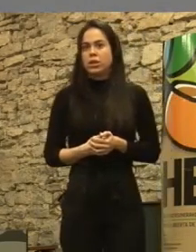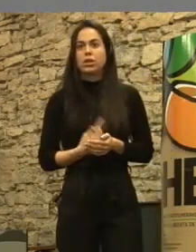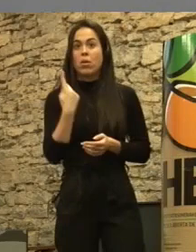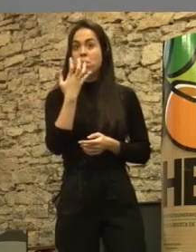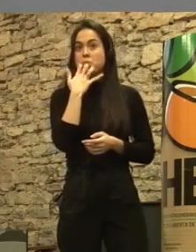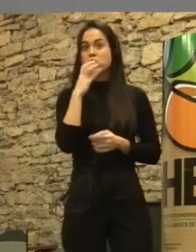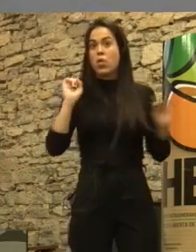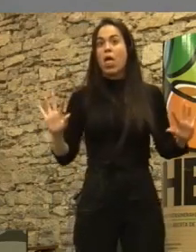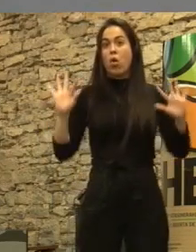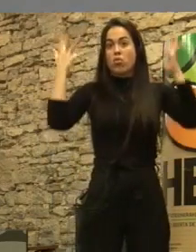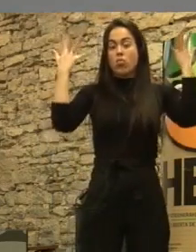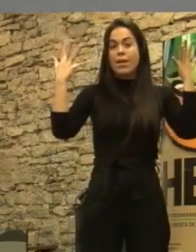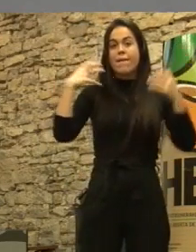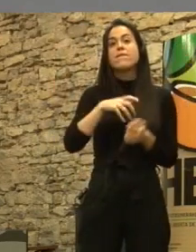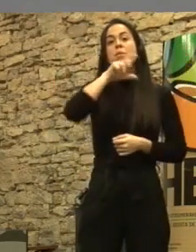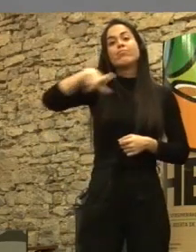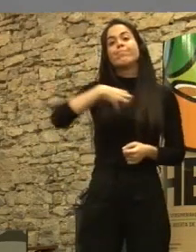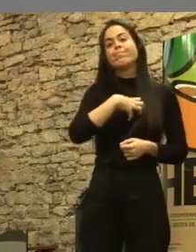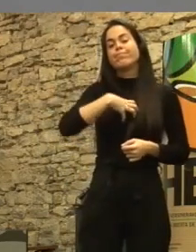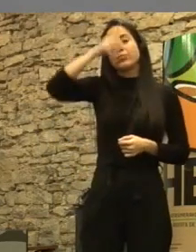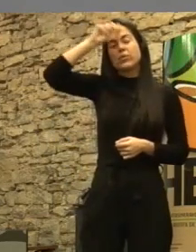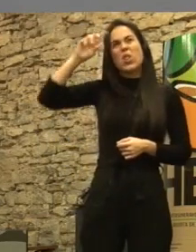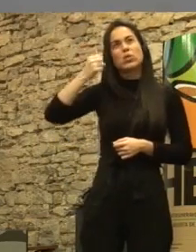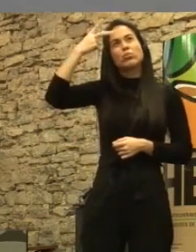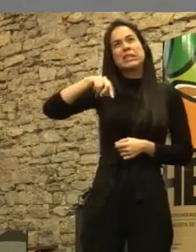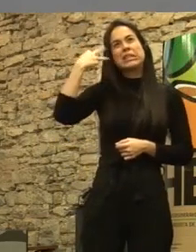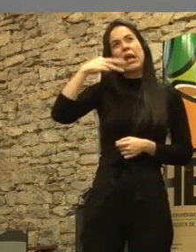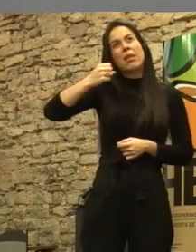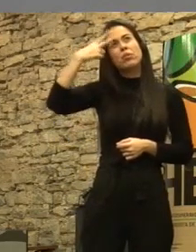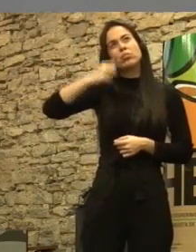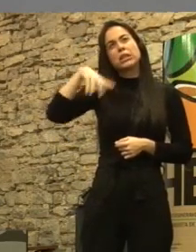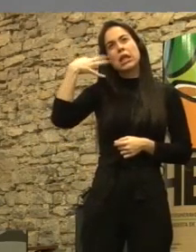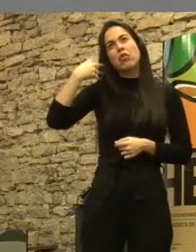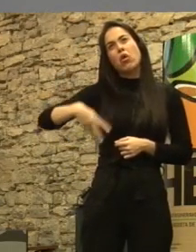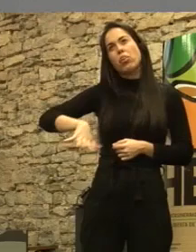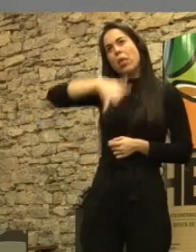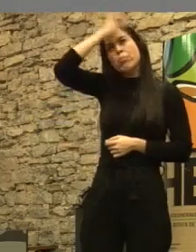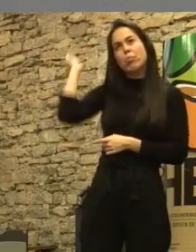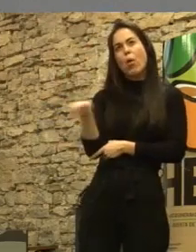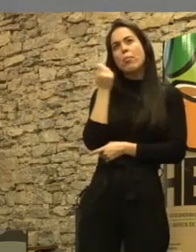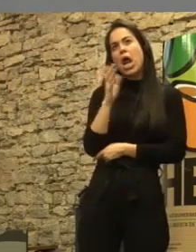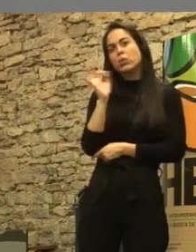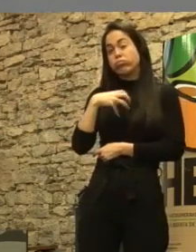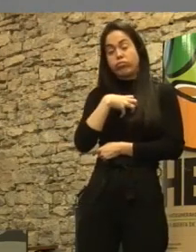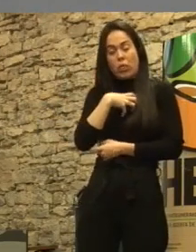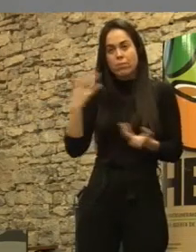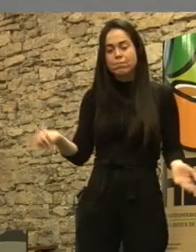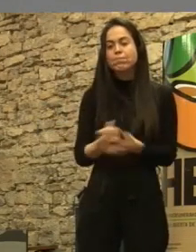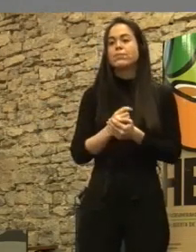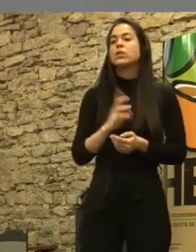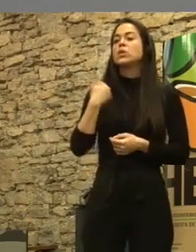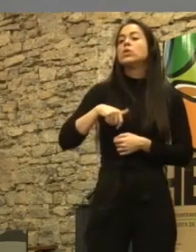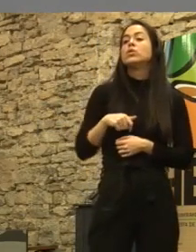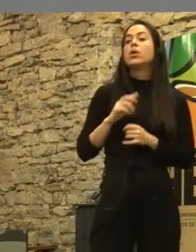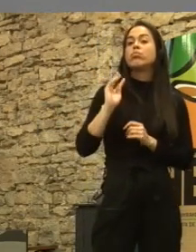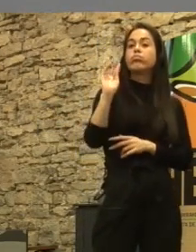huelga de funcionarios que hubo en Madrid en 2013-2014, no me acuerdo, de bomberos, de todo tipo de funcionarios. Yo estaba en la calle haciendo un streaming